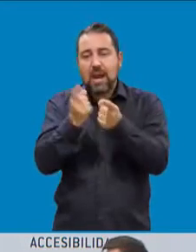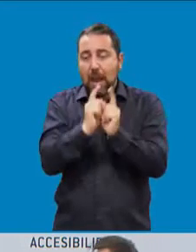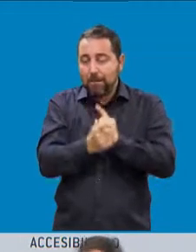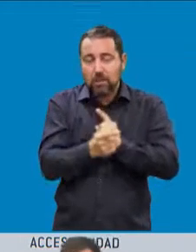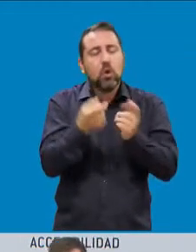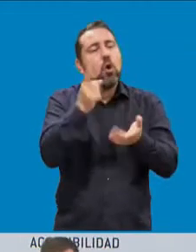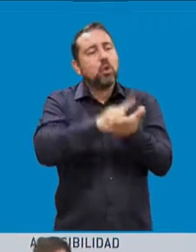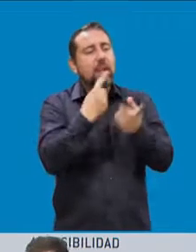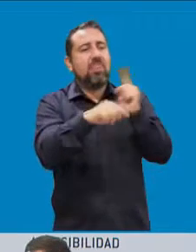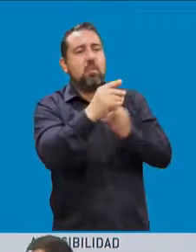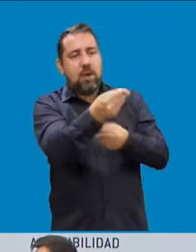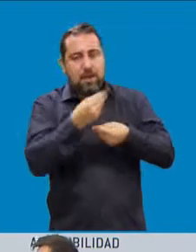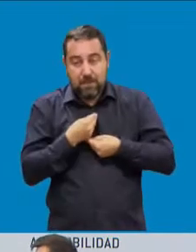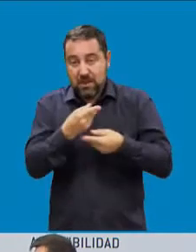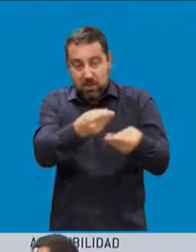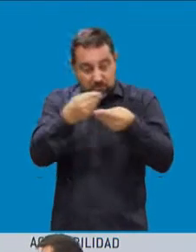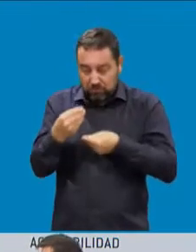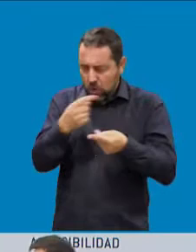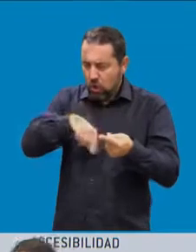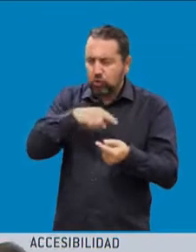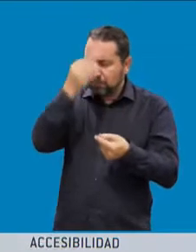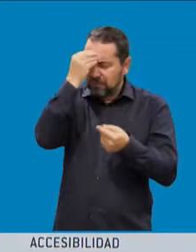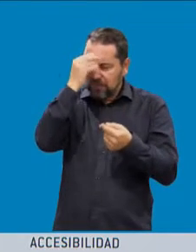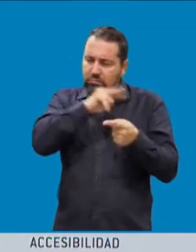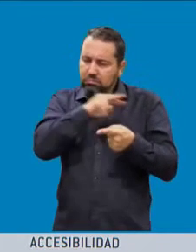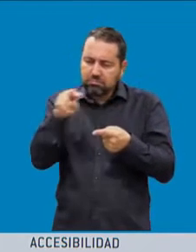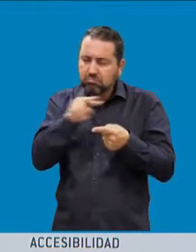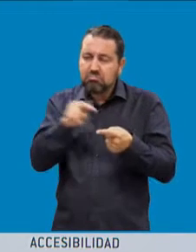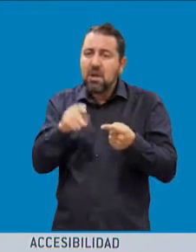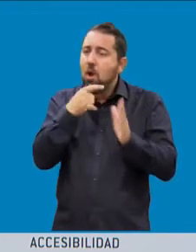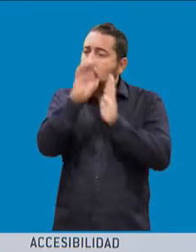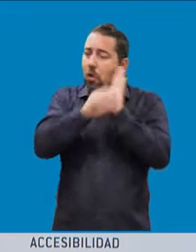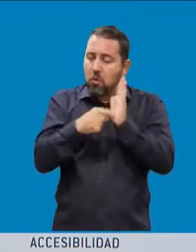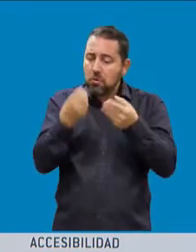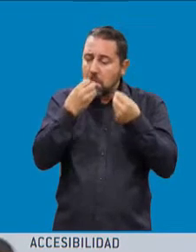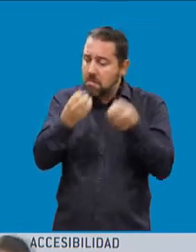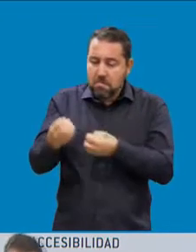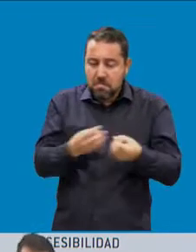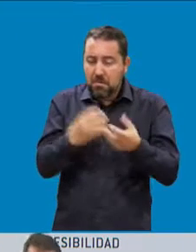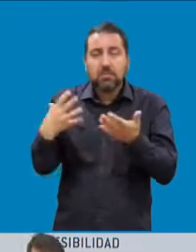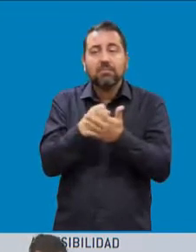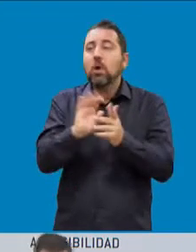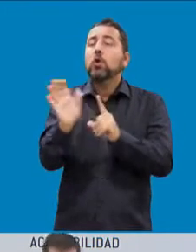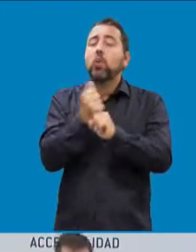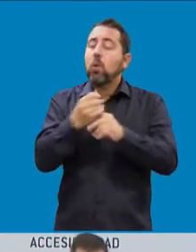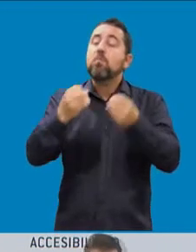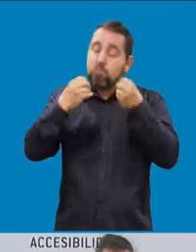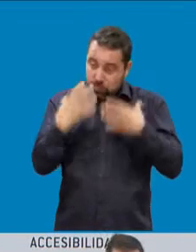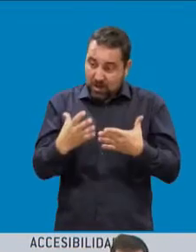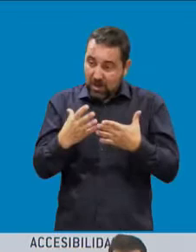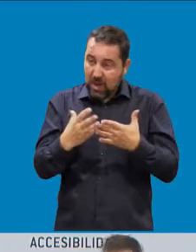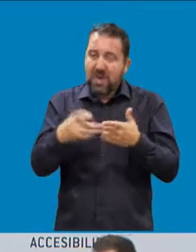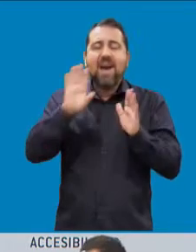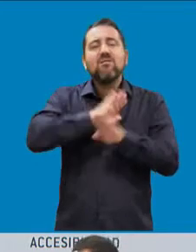código, ellos implementan los cambios y nos lo vuelven a devolver. Si lo han devuelto y nosotros consideramos que ya está